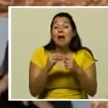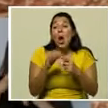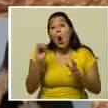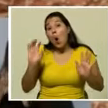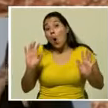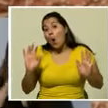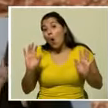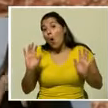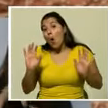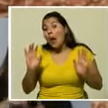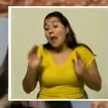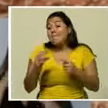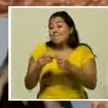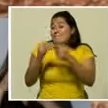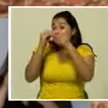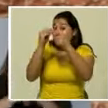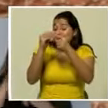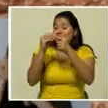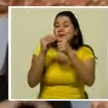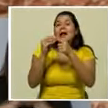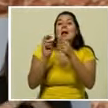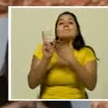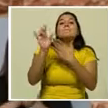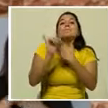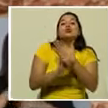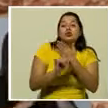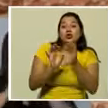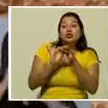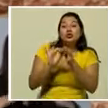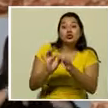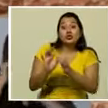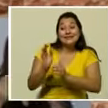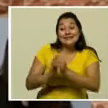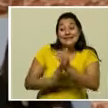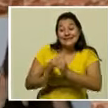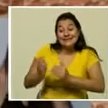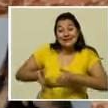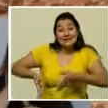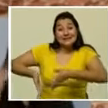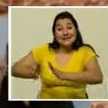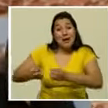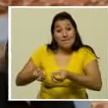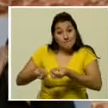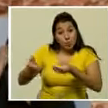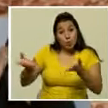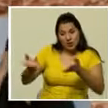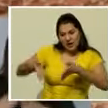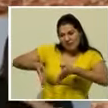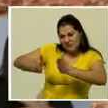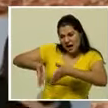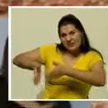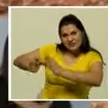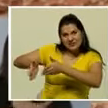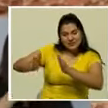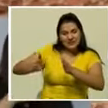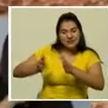el principal proyecto de infraestructura pública que el gobierno de la República viene